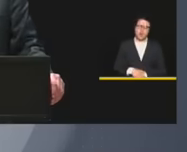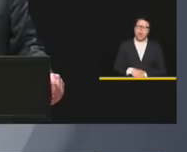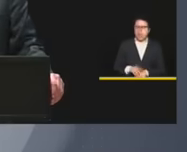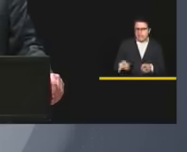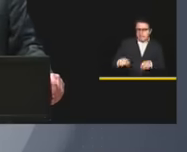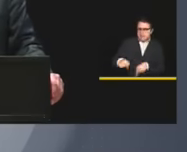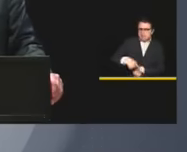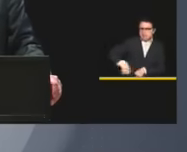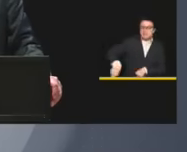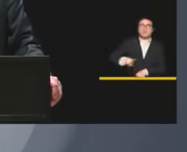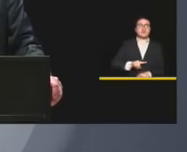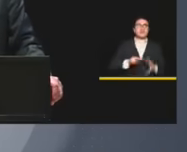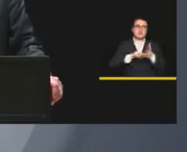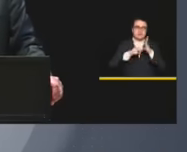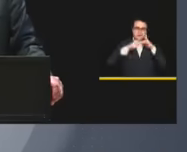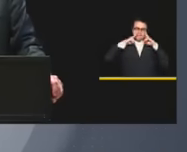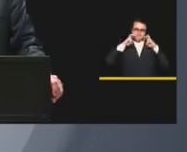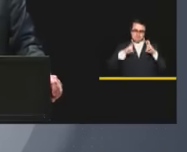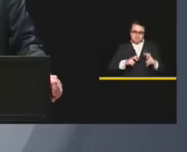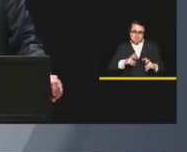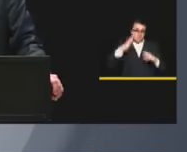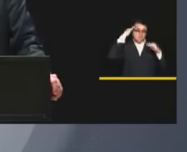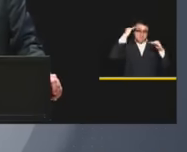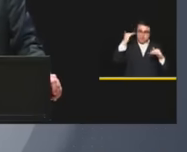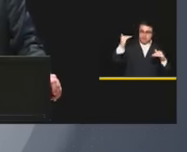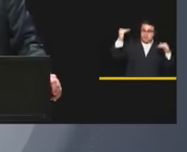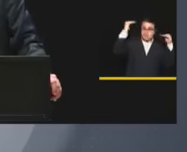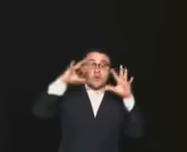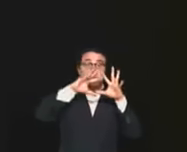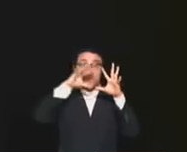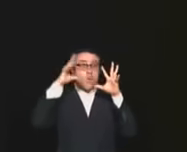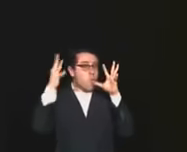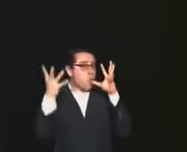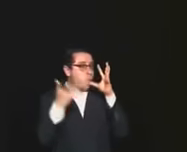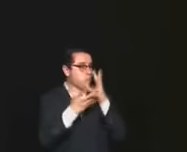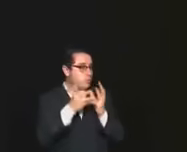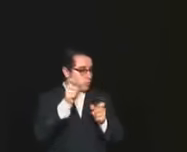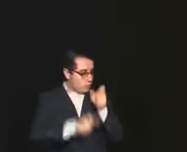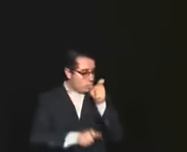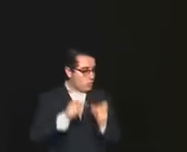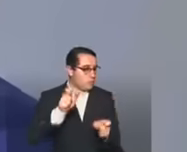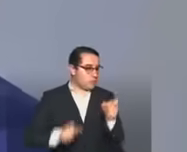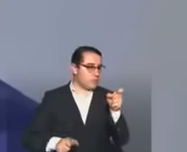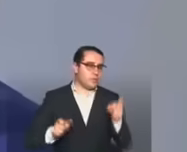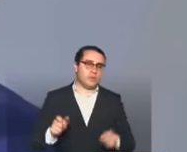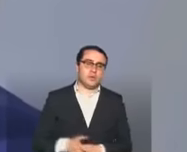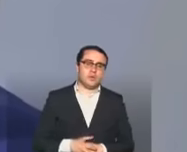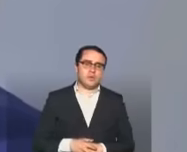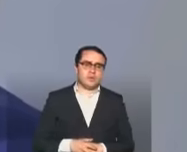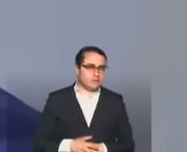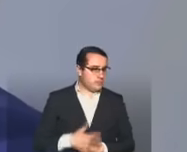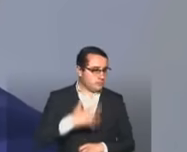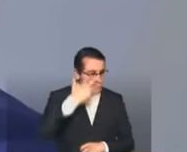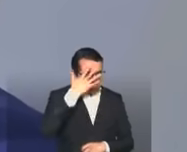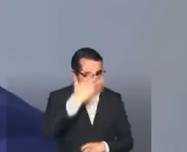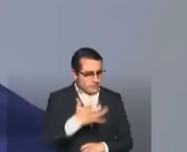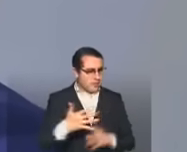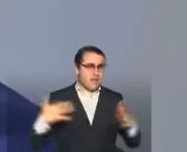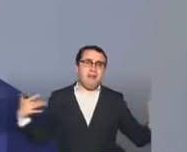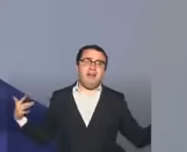Inteligencia Estratégica en la Universidad de los Andes. Escuchemos. Es que estamos en el peor momento